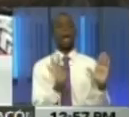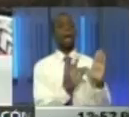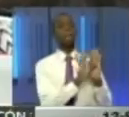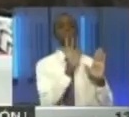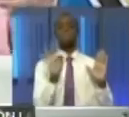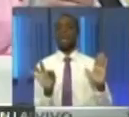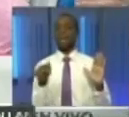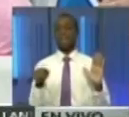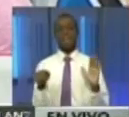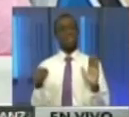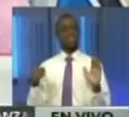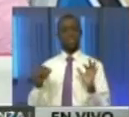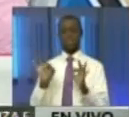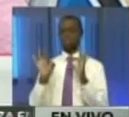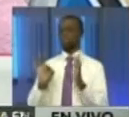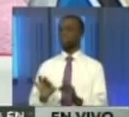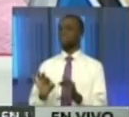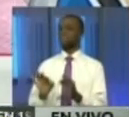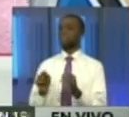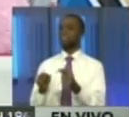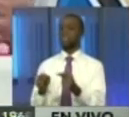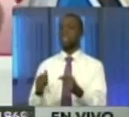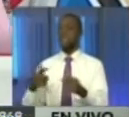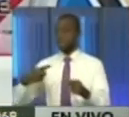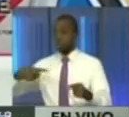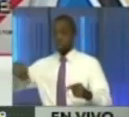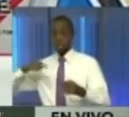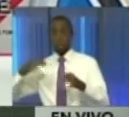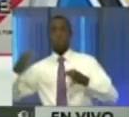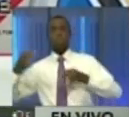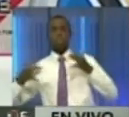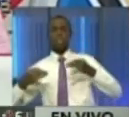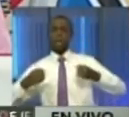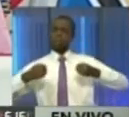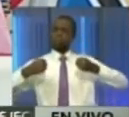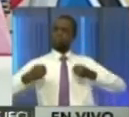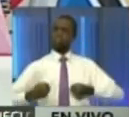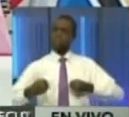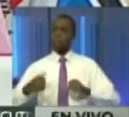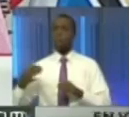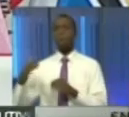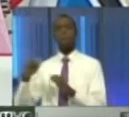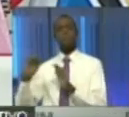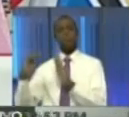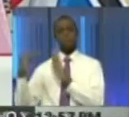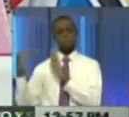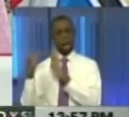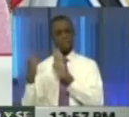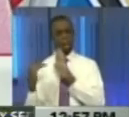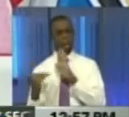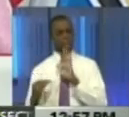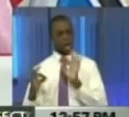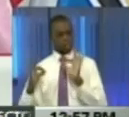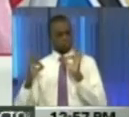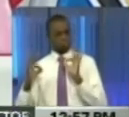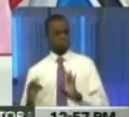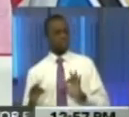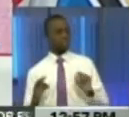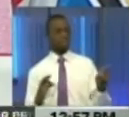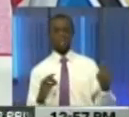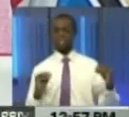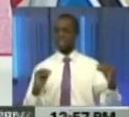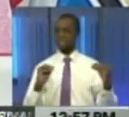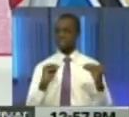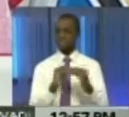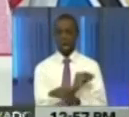atenta directamente contra la seguridad jurídica. Seguridades técnicas que están allí establecidas sobre y que